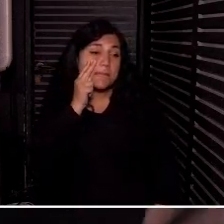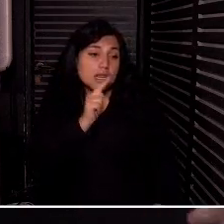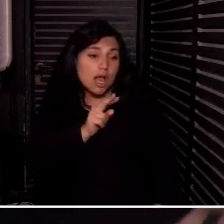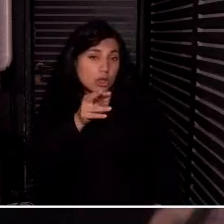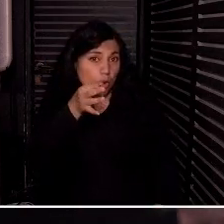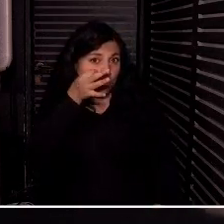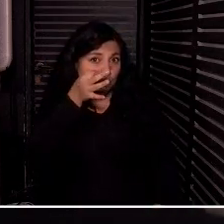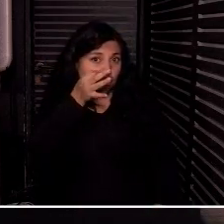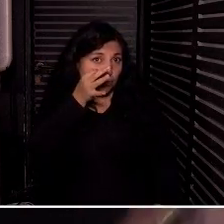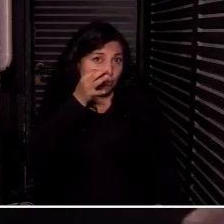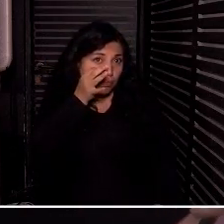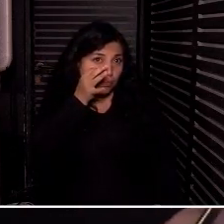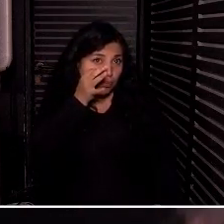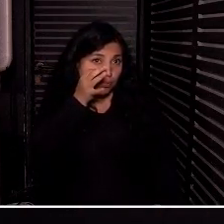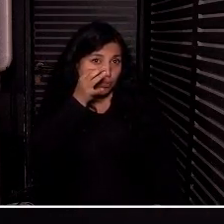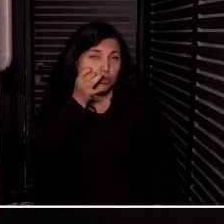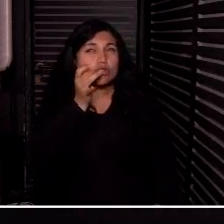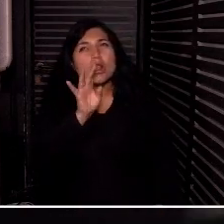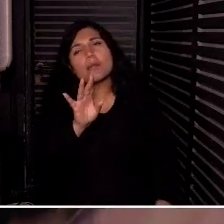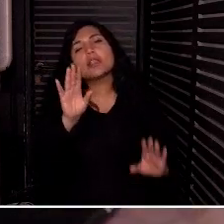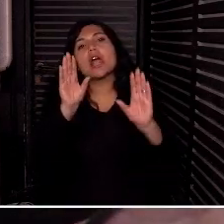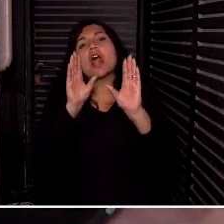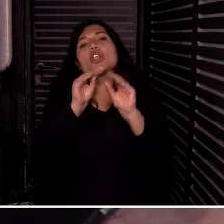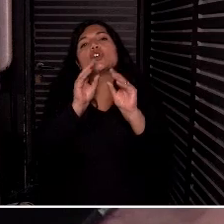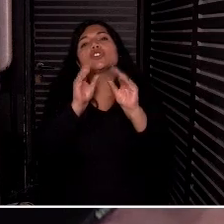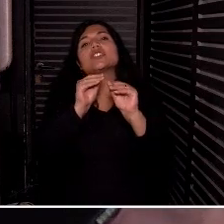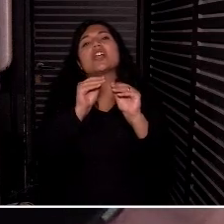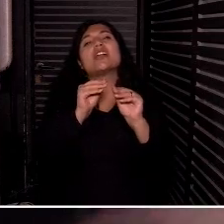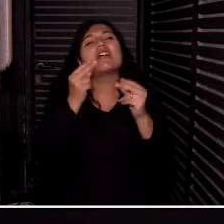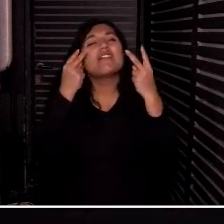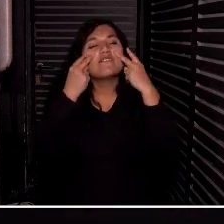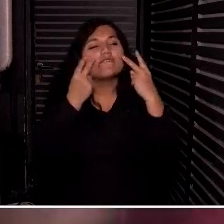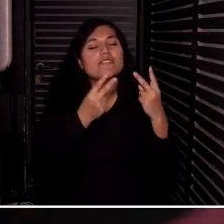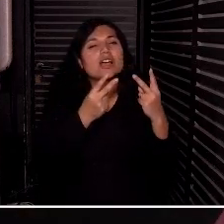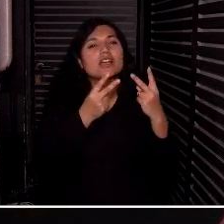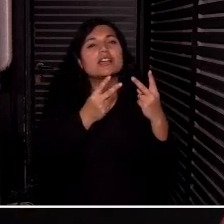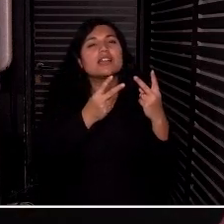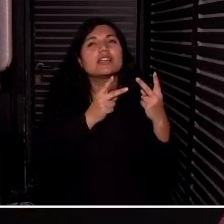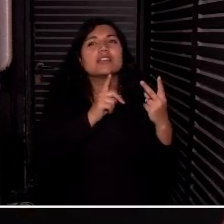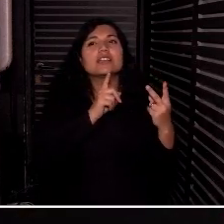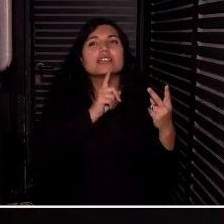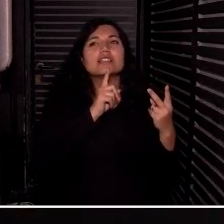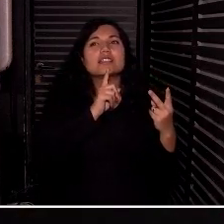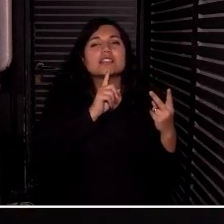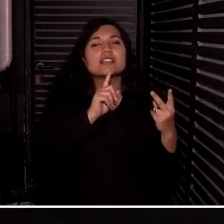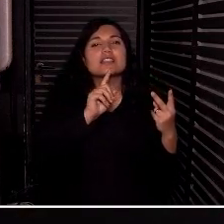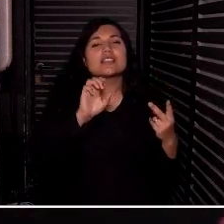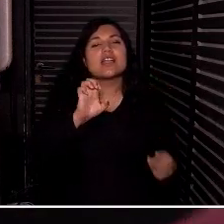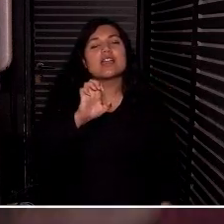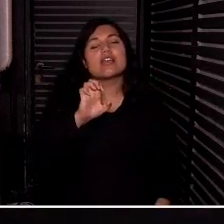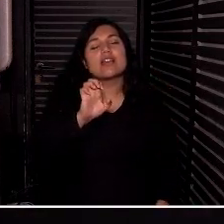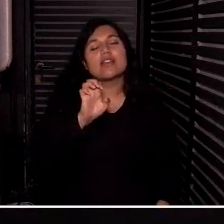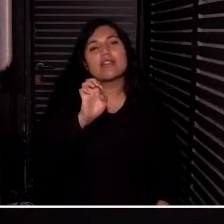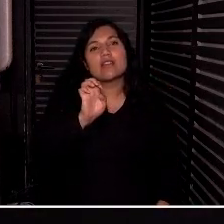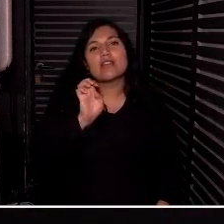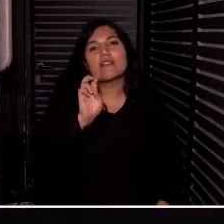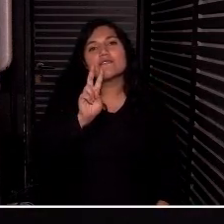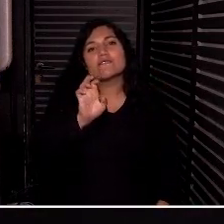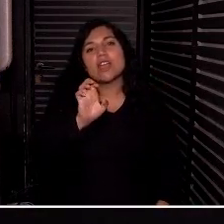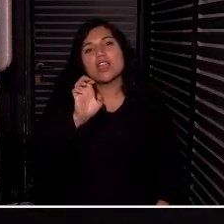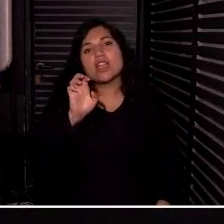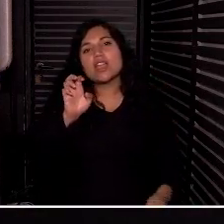la novela despertina de que estaba de moda o que se estaba mostrando es decir